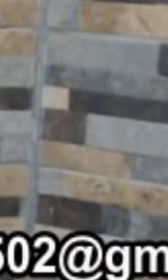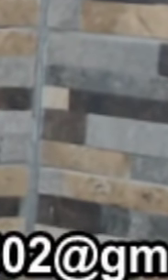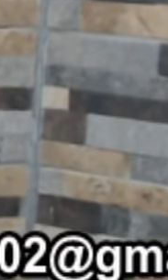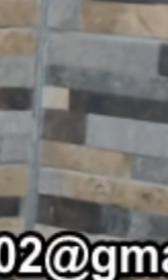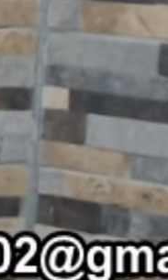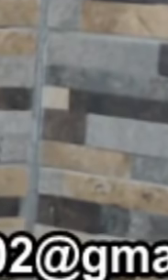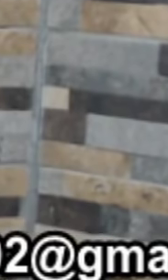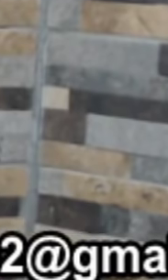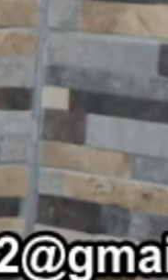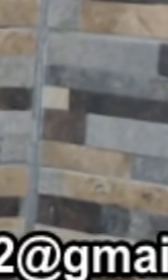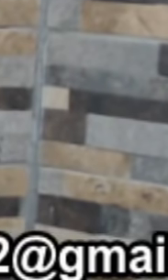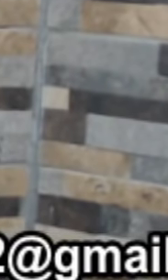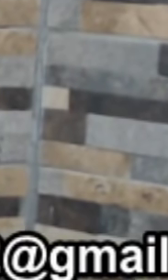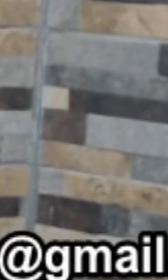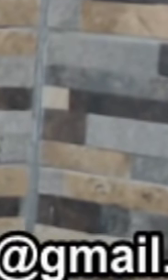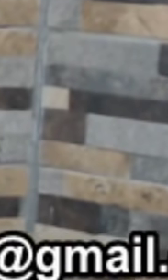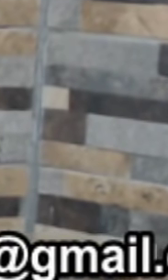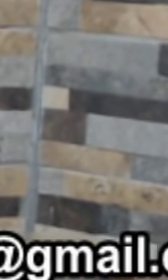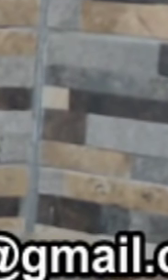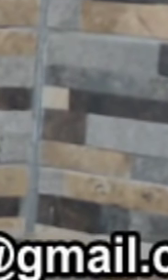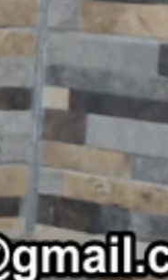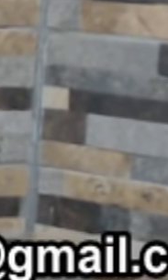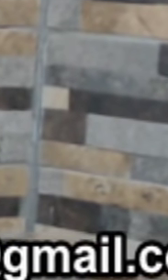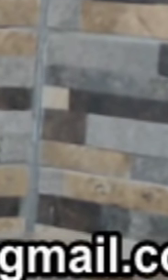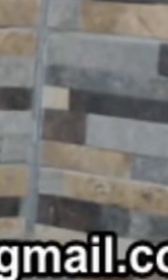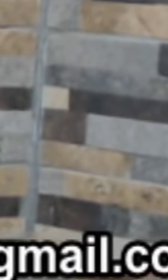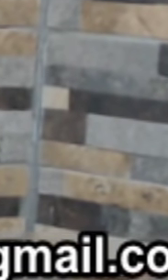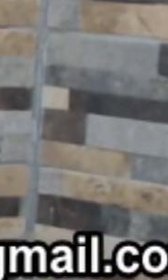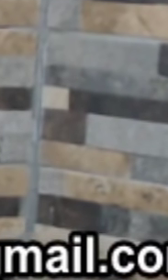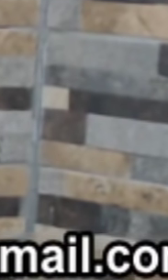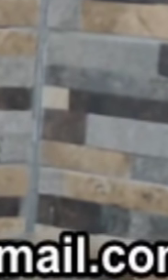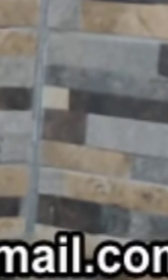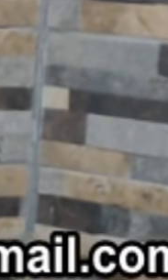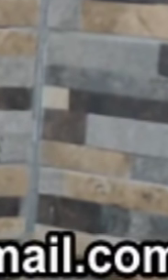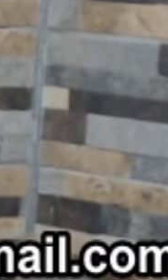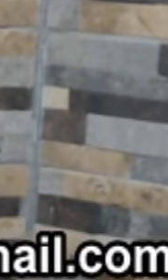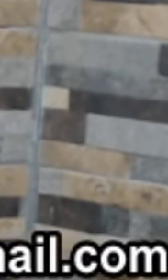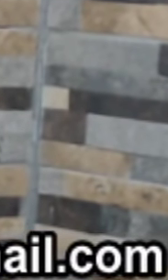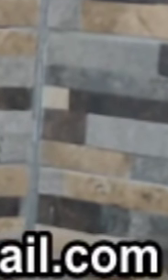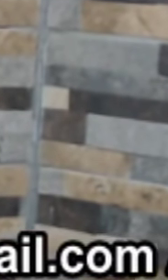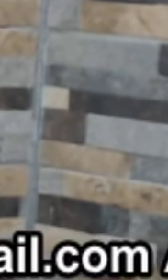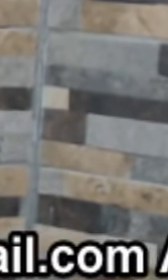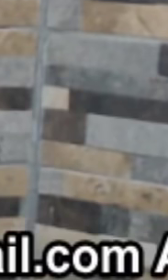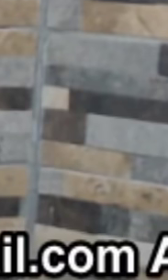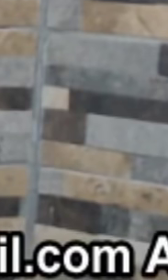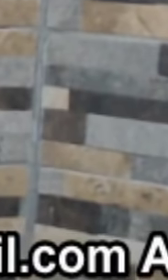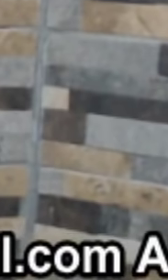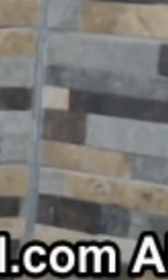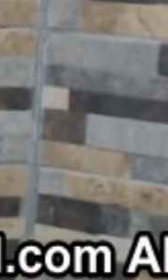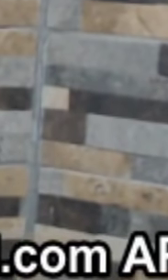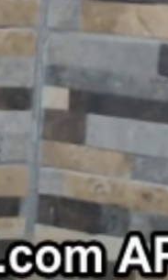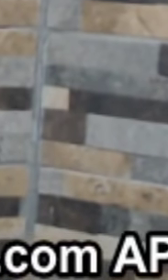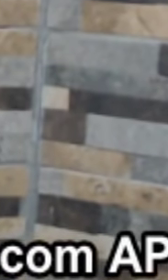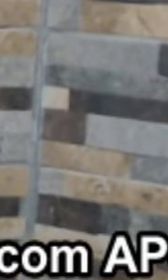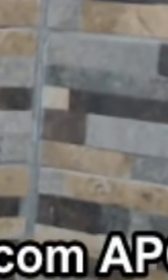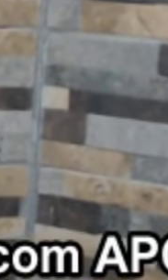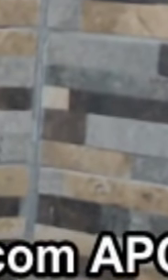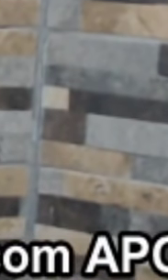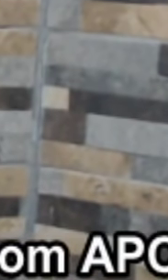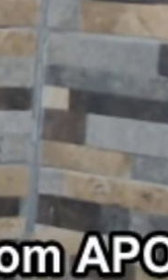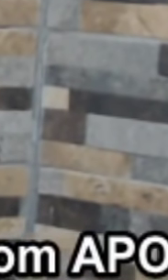Fortalecimiento Económico para los estados y municipios. Quieren más dinero, pues. Sale Ricardo Anaya Cortés, que andaba perdido, extraviado, ha